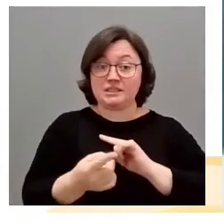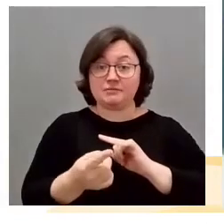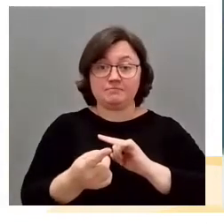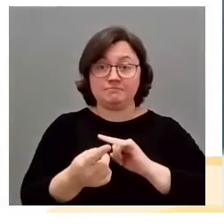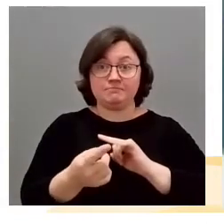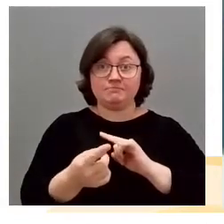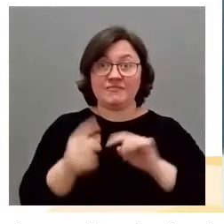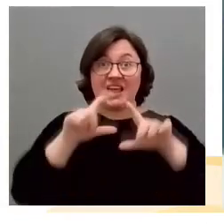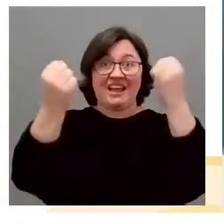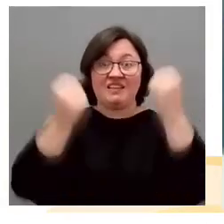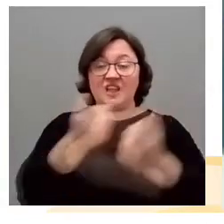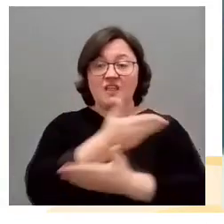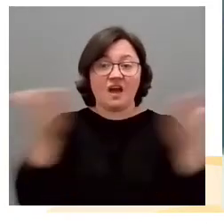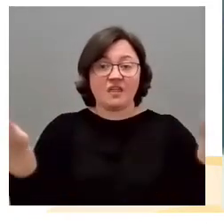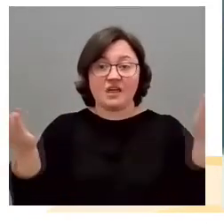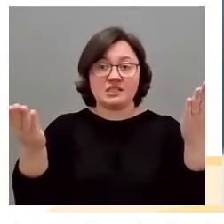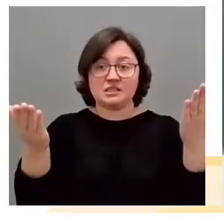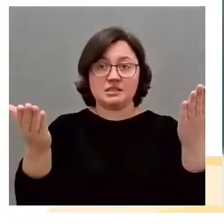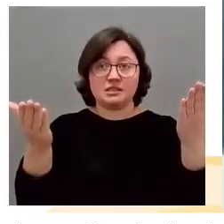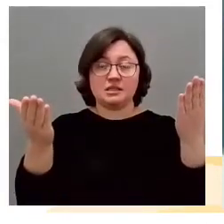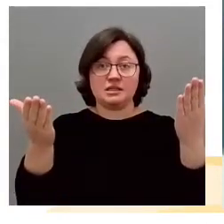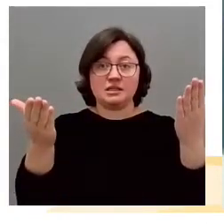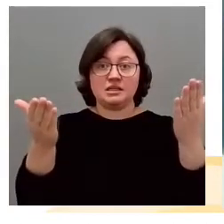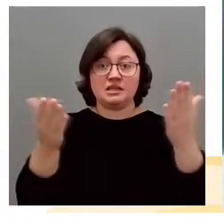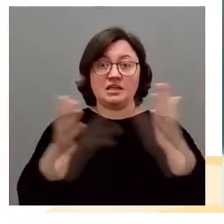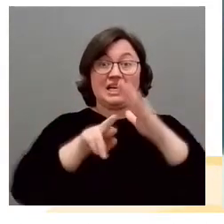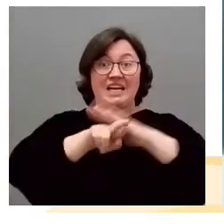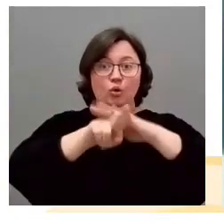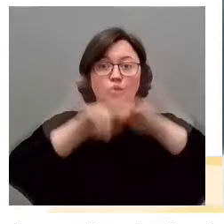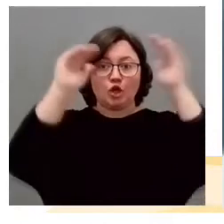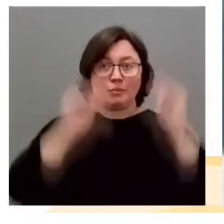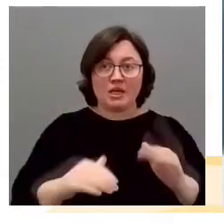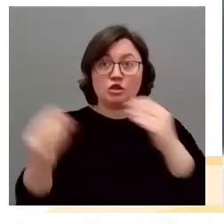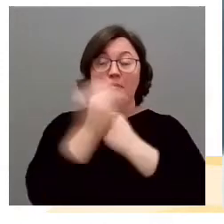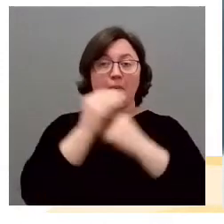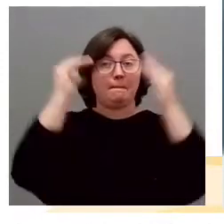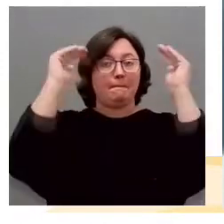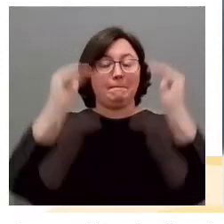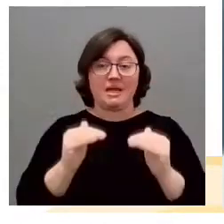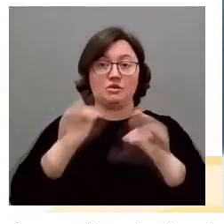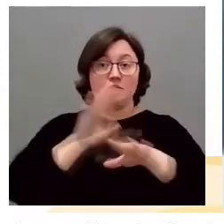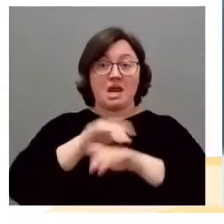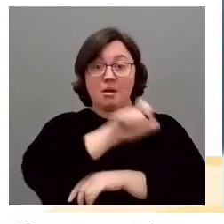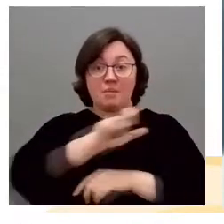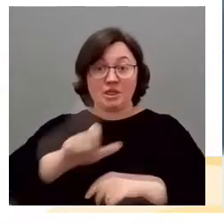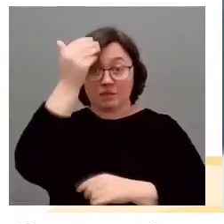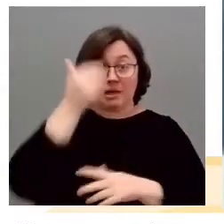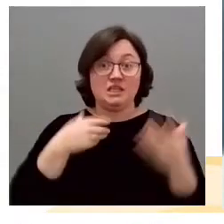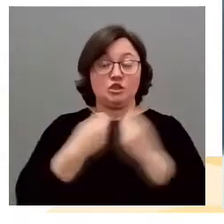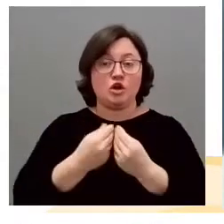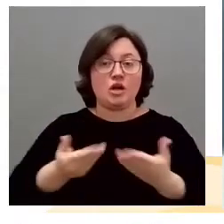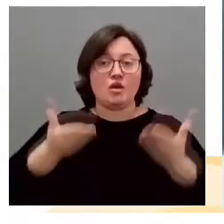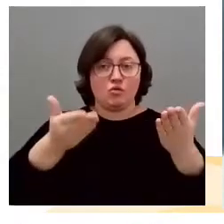muchas entidades aún tienen menos ayudas y recursos para ayudar a las